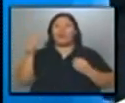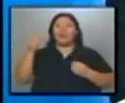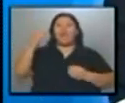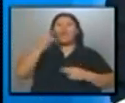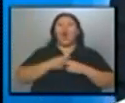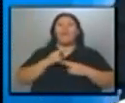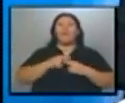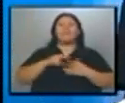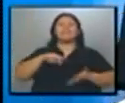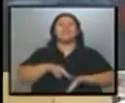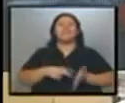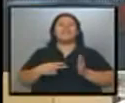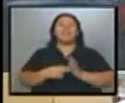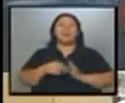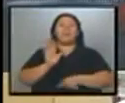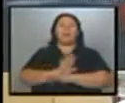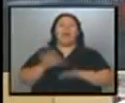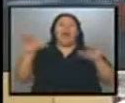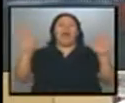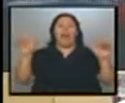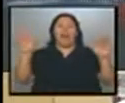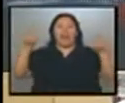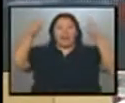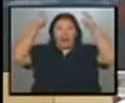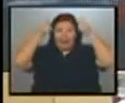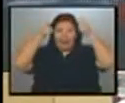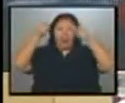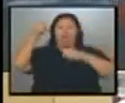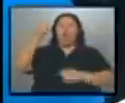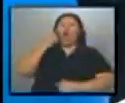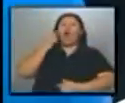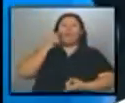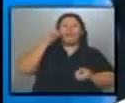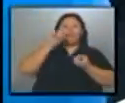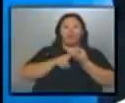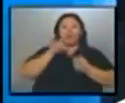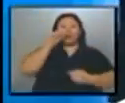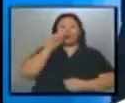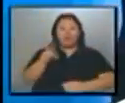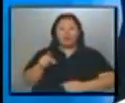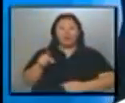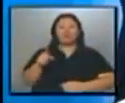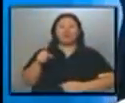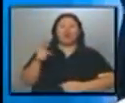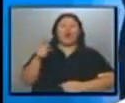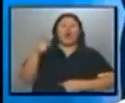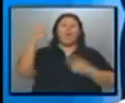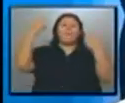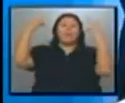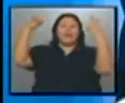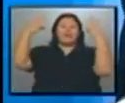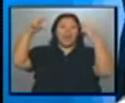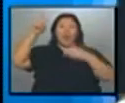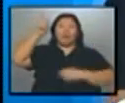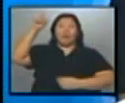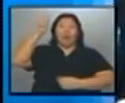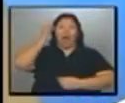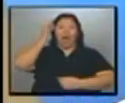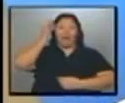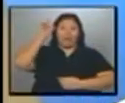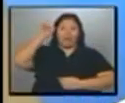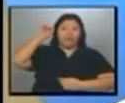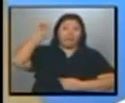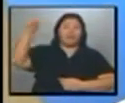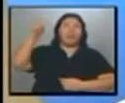como el marido organiza excursiones en África, safaris a África, en Kenia se les ocurrió el nombre Malaika. No hace falta ir allá